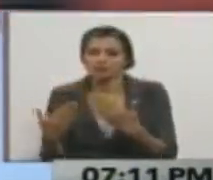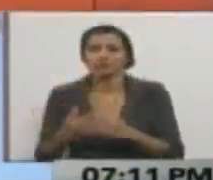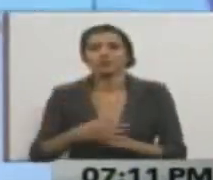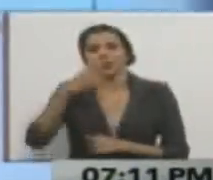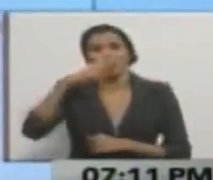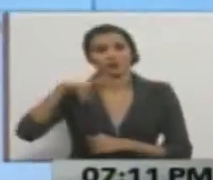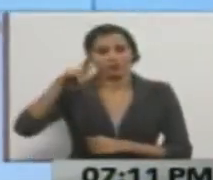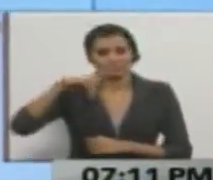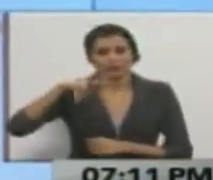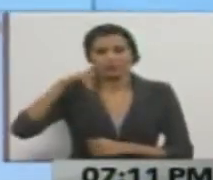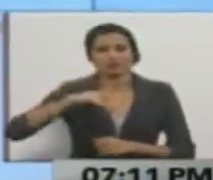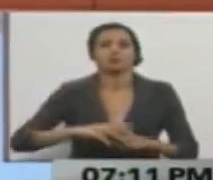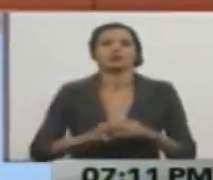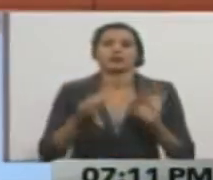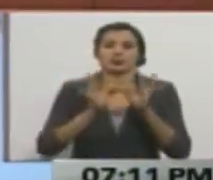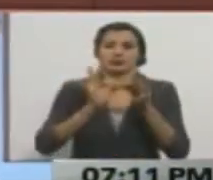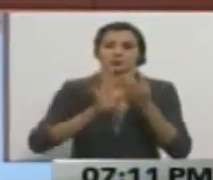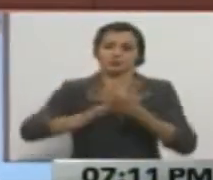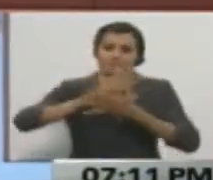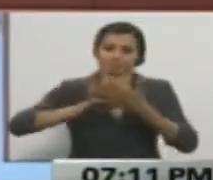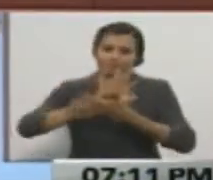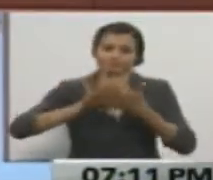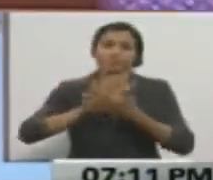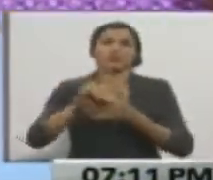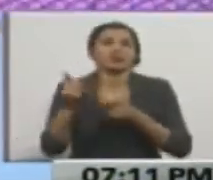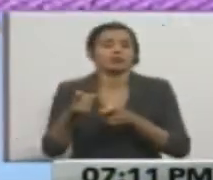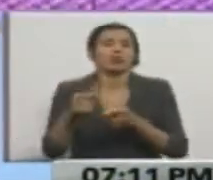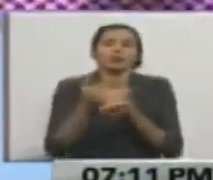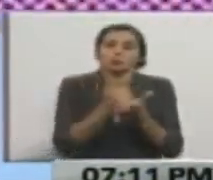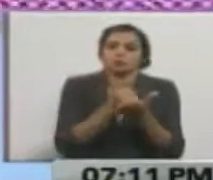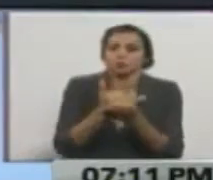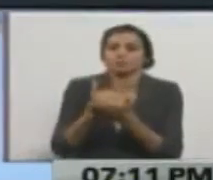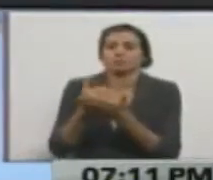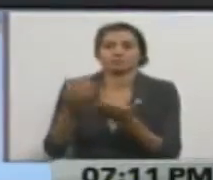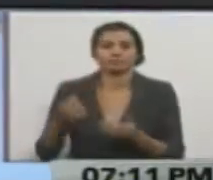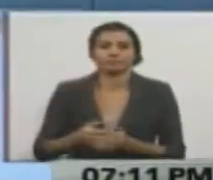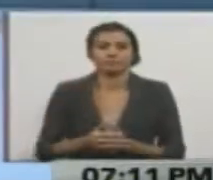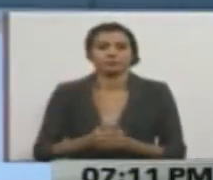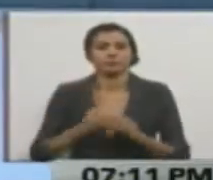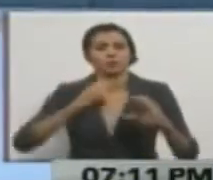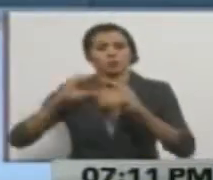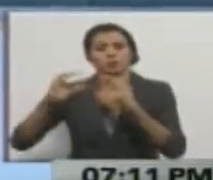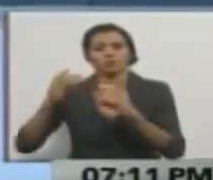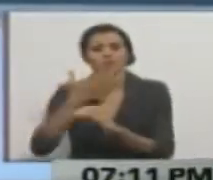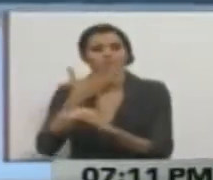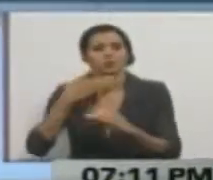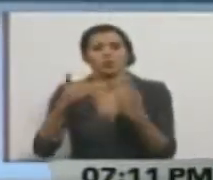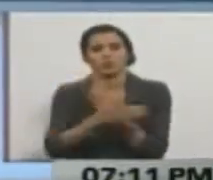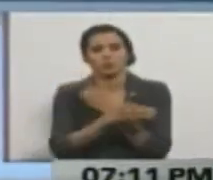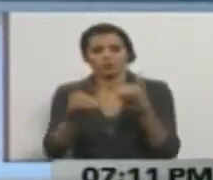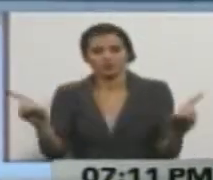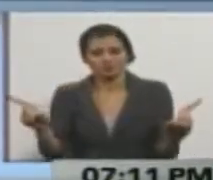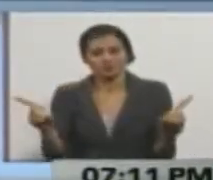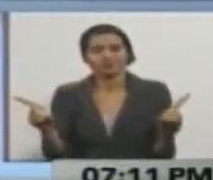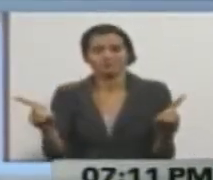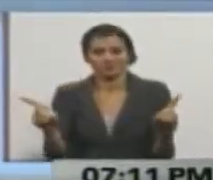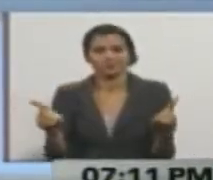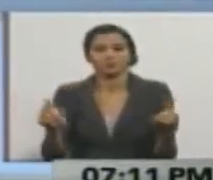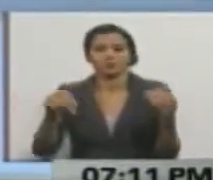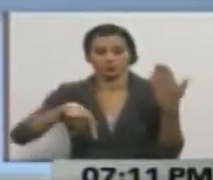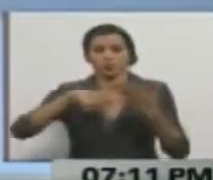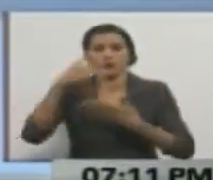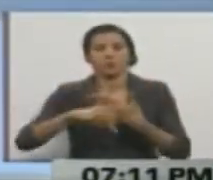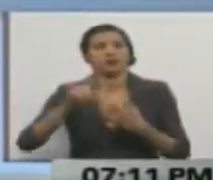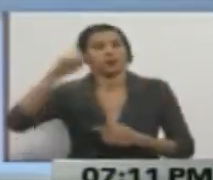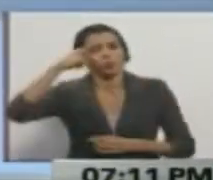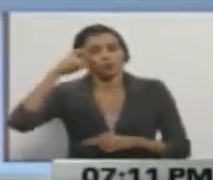Vanessa Muñoz, nuestra intérprete de señas, que hace que cada vez se haga más democrático este Cayendo y Corriendo.